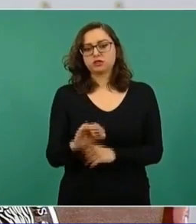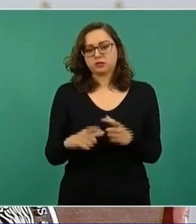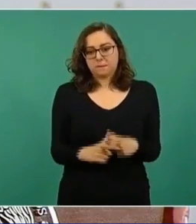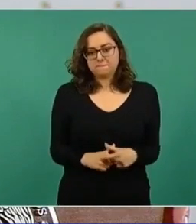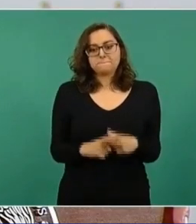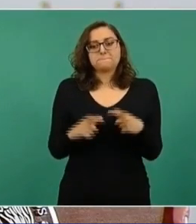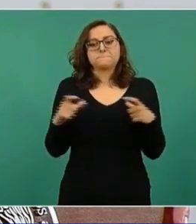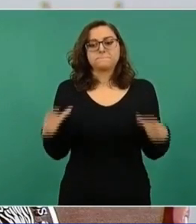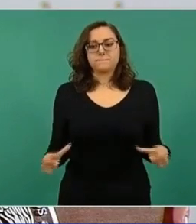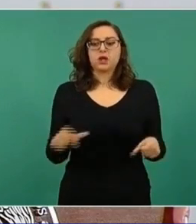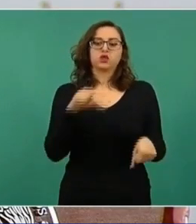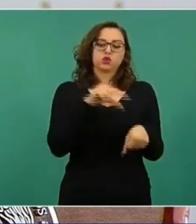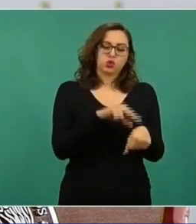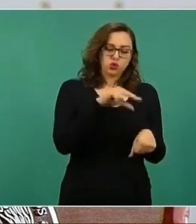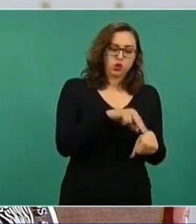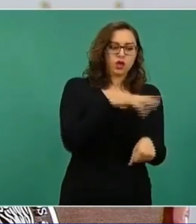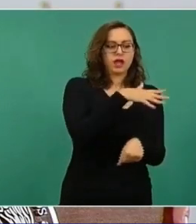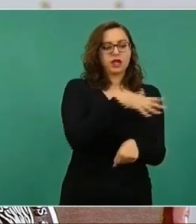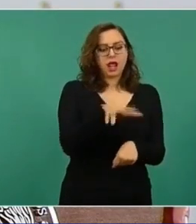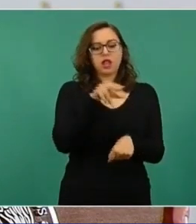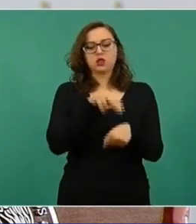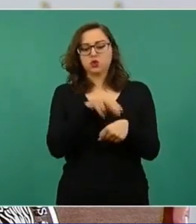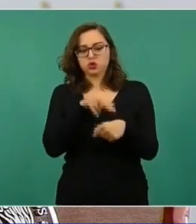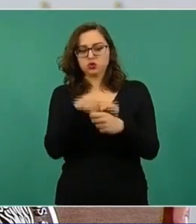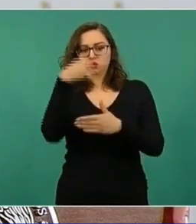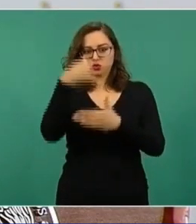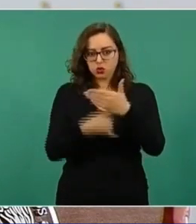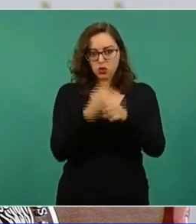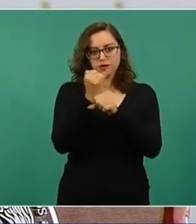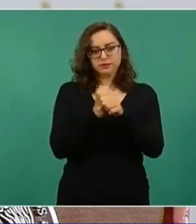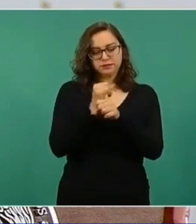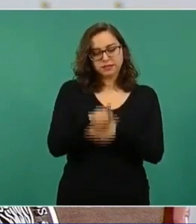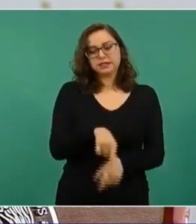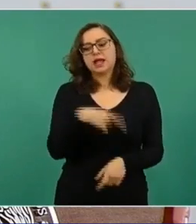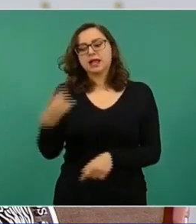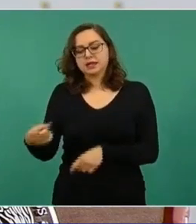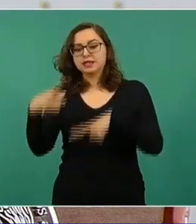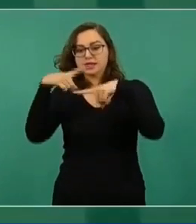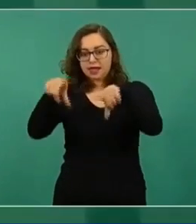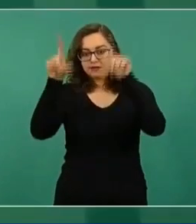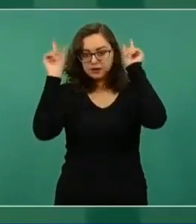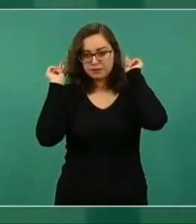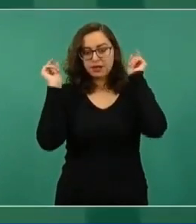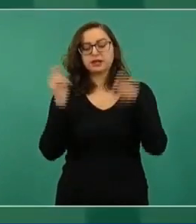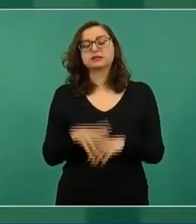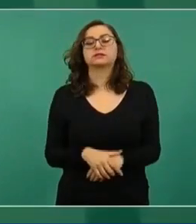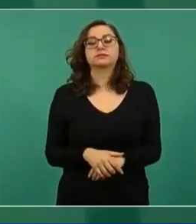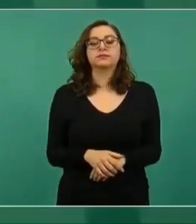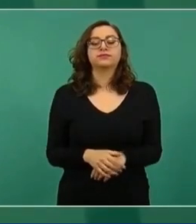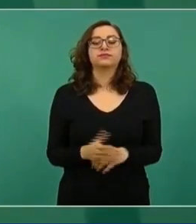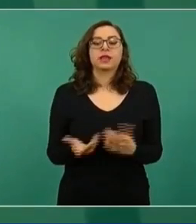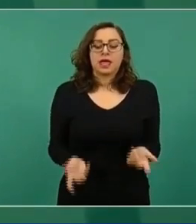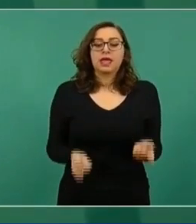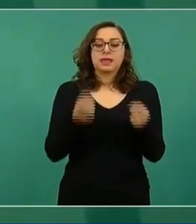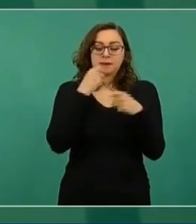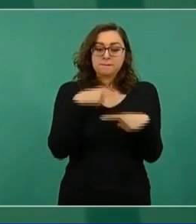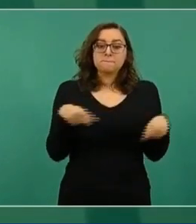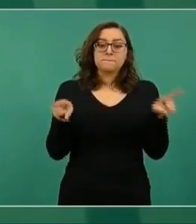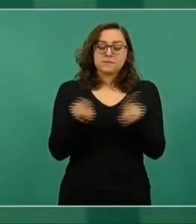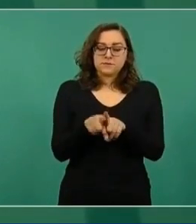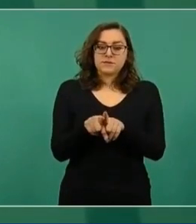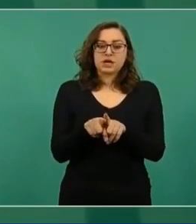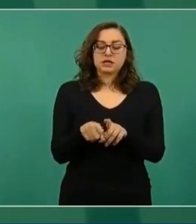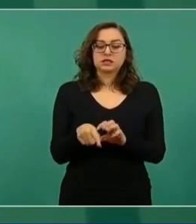médicos, especialistas y menos, pero también de enfermeras. Y el panorama es incrementarlo todavía más, puesto que no